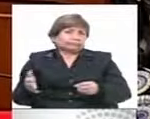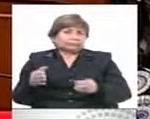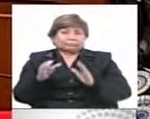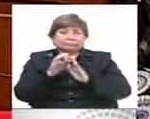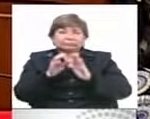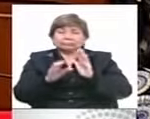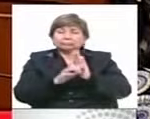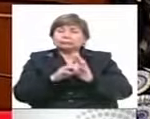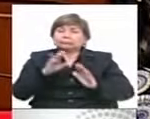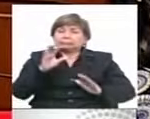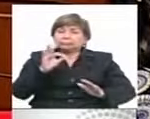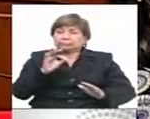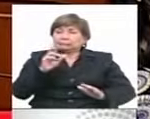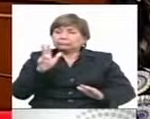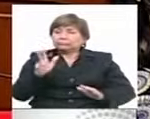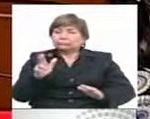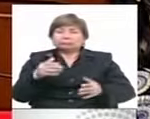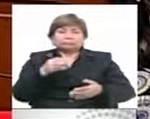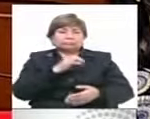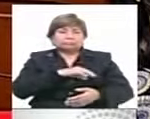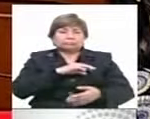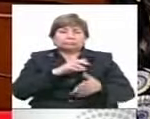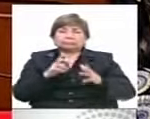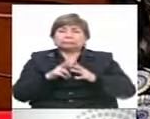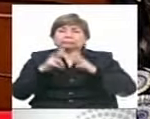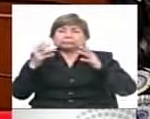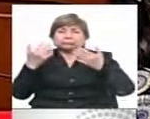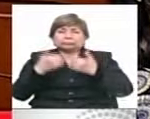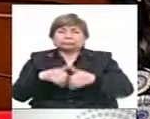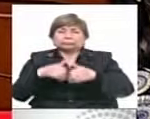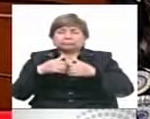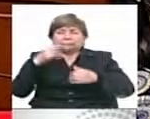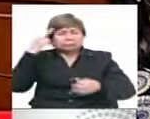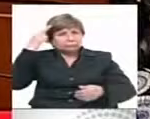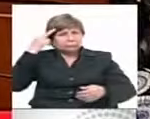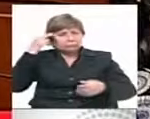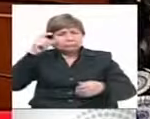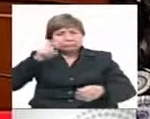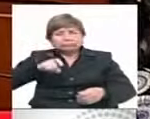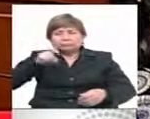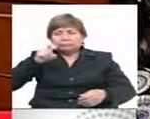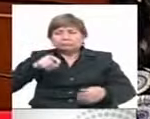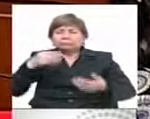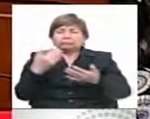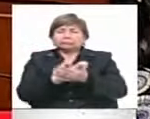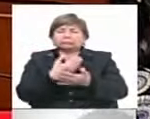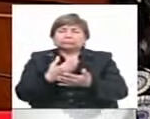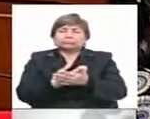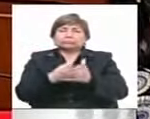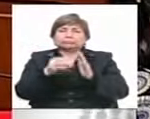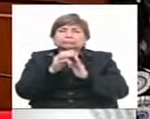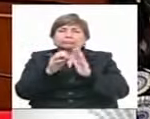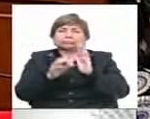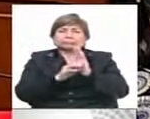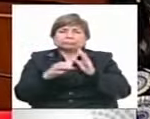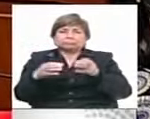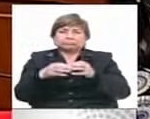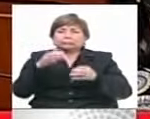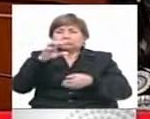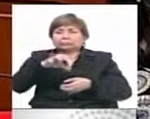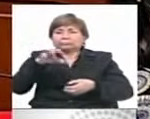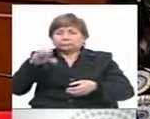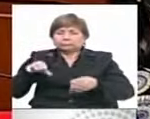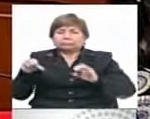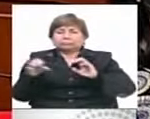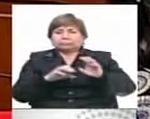constitución de 1993 que favorece a las grandes empresas. Por eso es necesario una nueva constitución, que el pueblo lo va a hacer. El pueblo